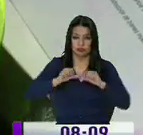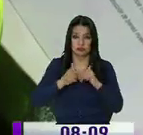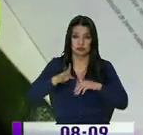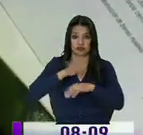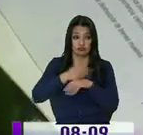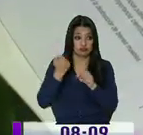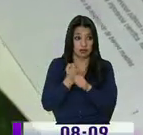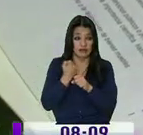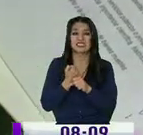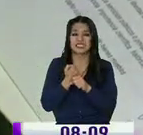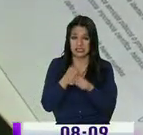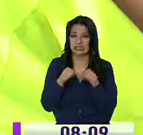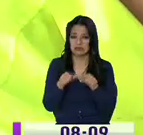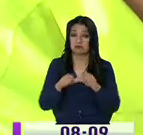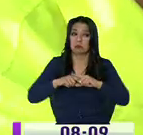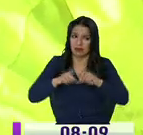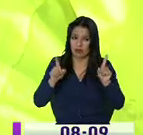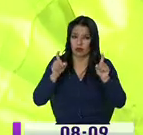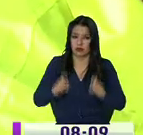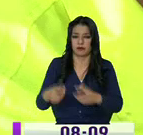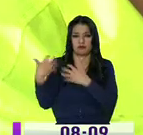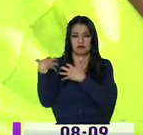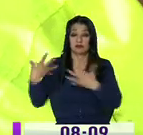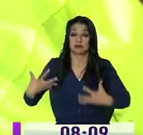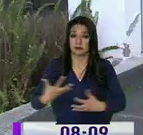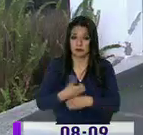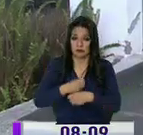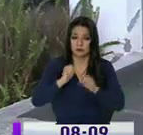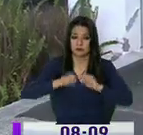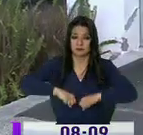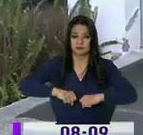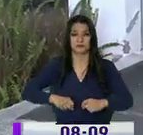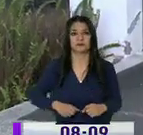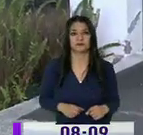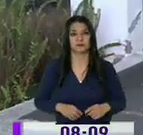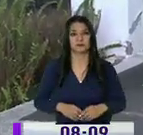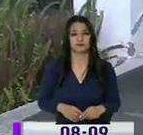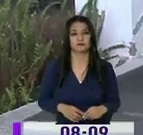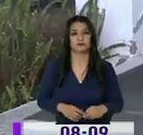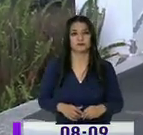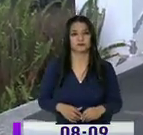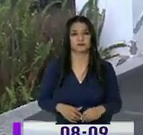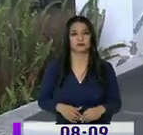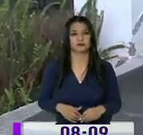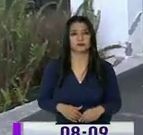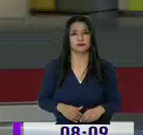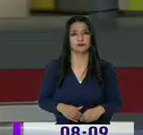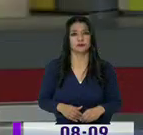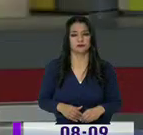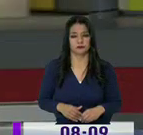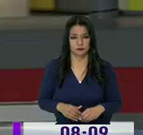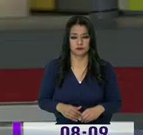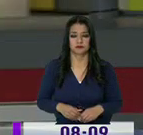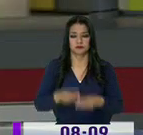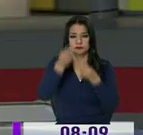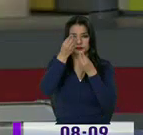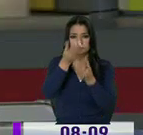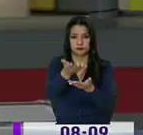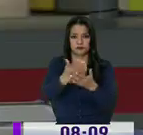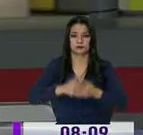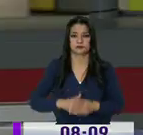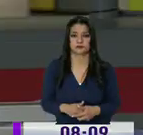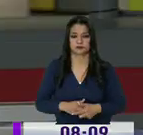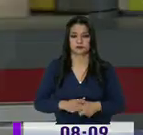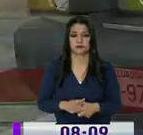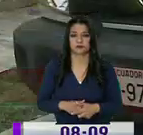trabajo cuando se cuente con las garantías de seguridad. En quien informó, Adriana Rojas. Contarles, amigos queridos y